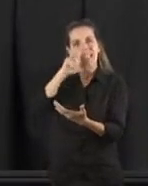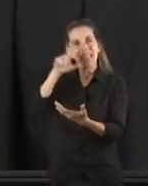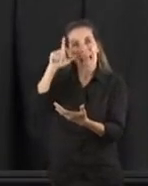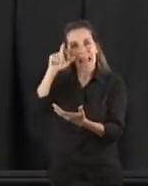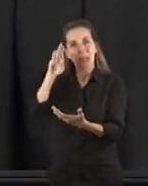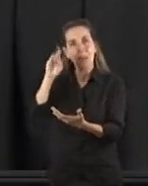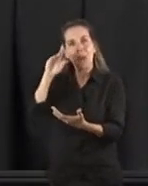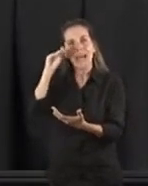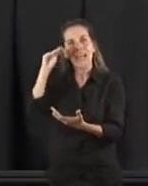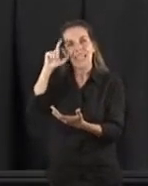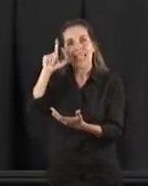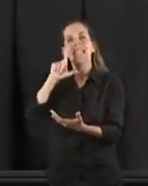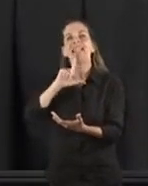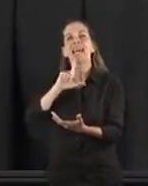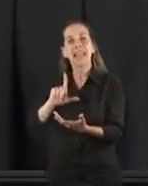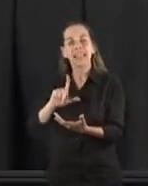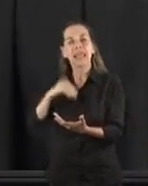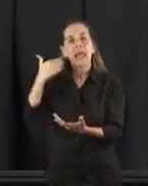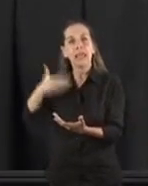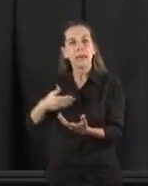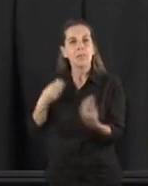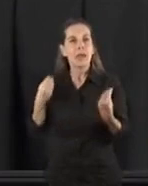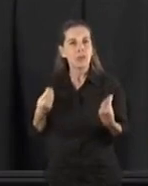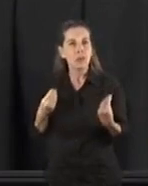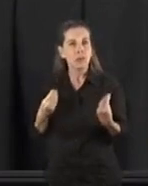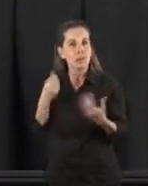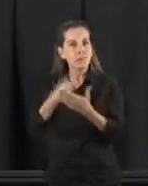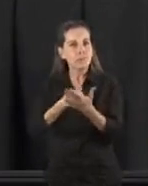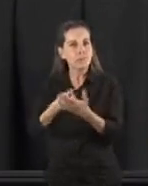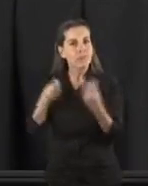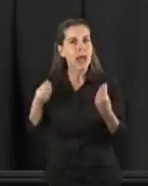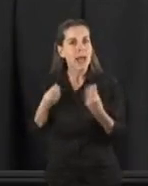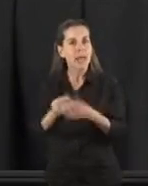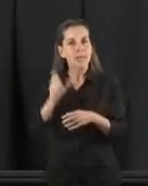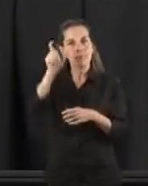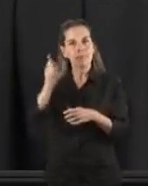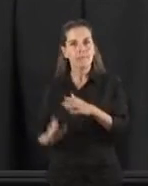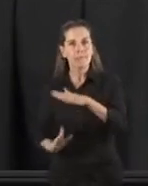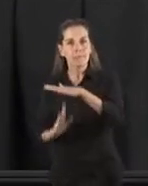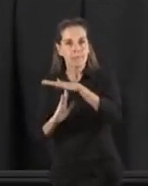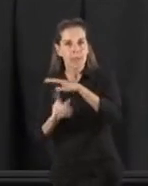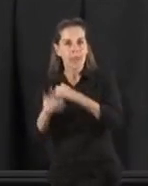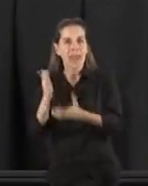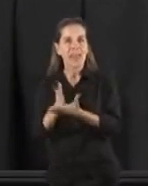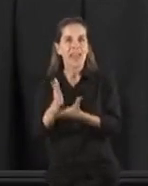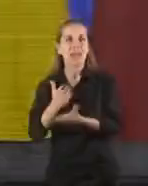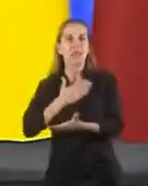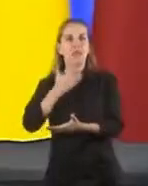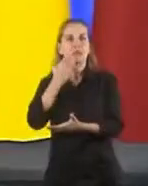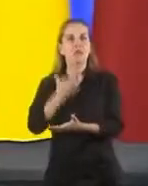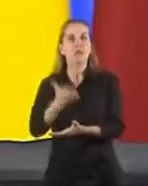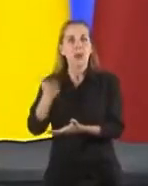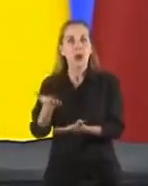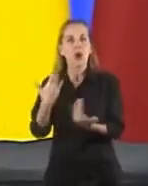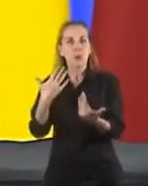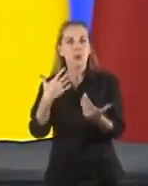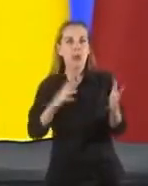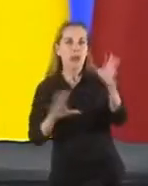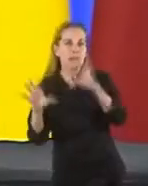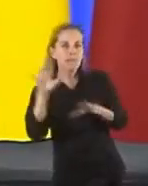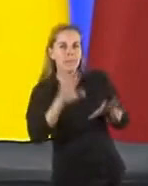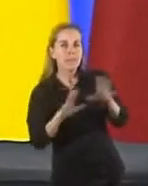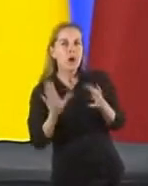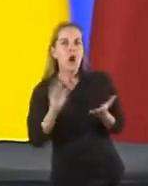trabajamos para que el Alto Comisionado de Derechos Humanos pudiera establecer una oficina en Caracas